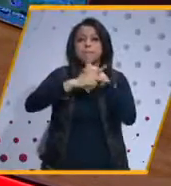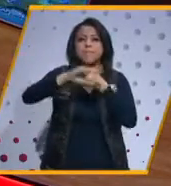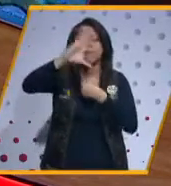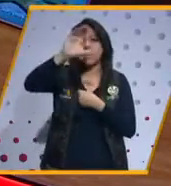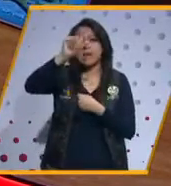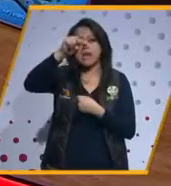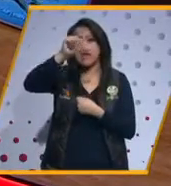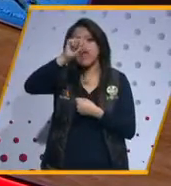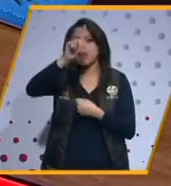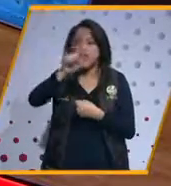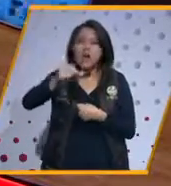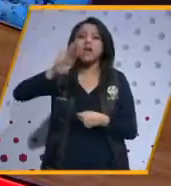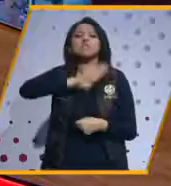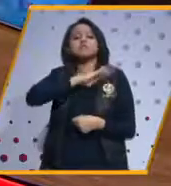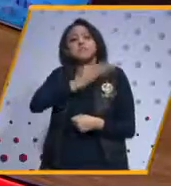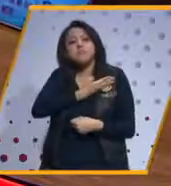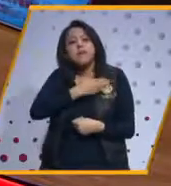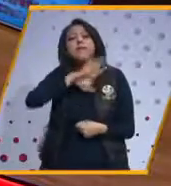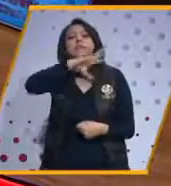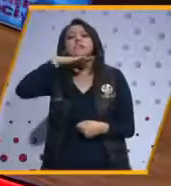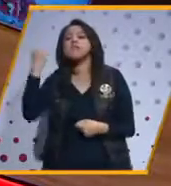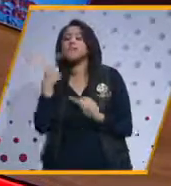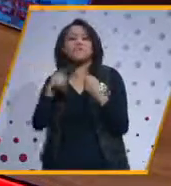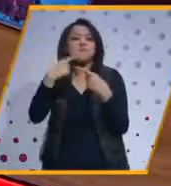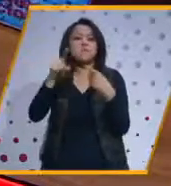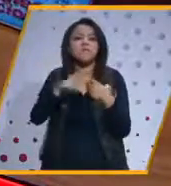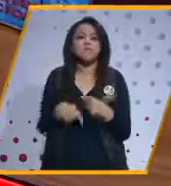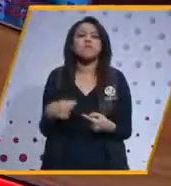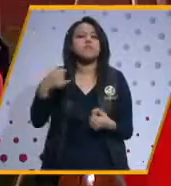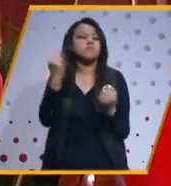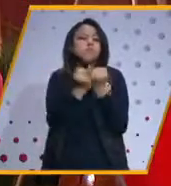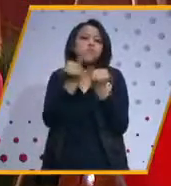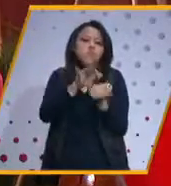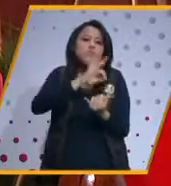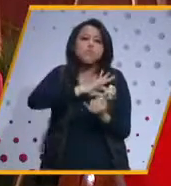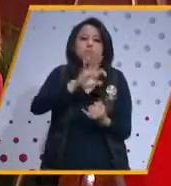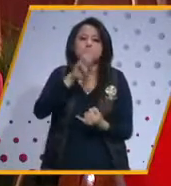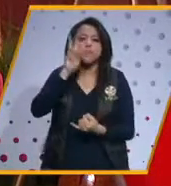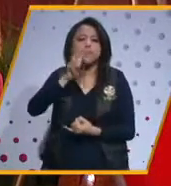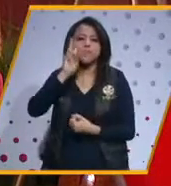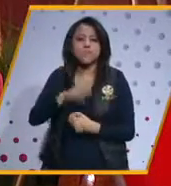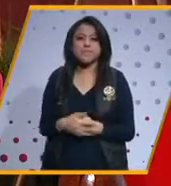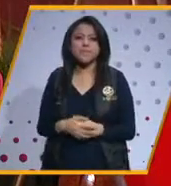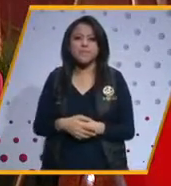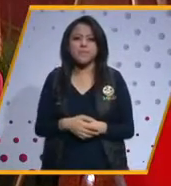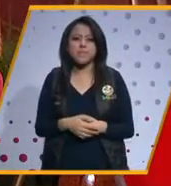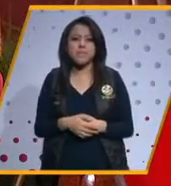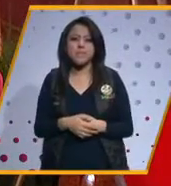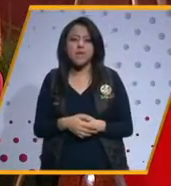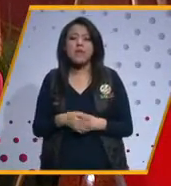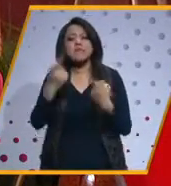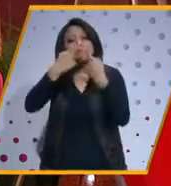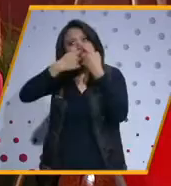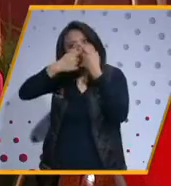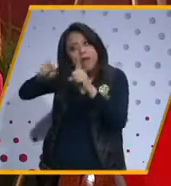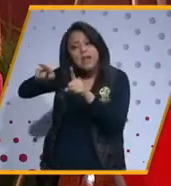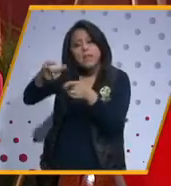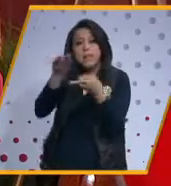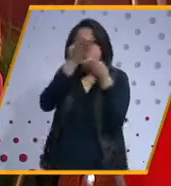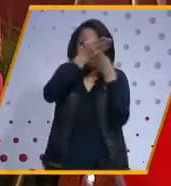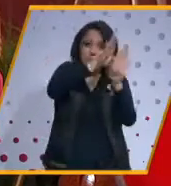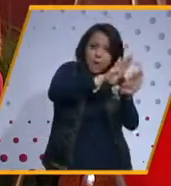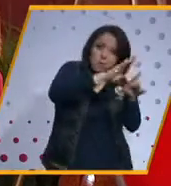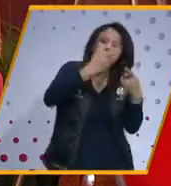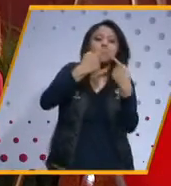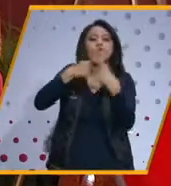Canadá, España o Alemania, el modelo de las cajas populares está muy arraigado. Sí. La gran diferencia entre un banco y una caja popular es